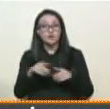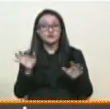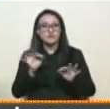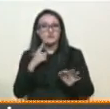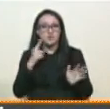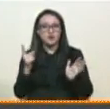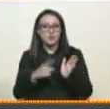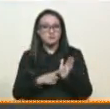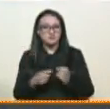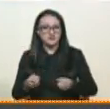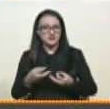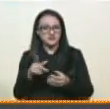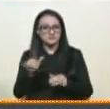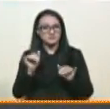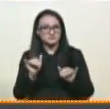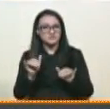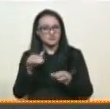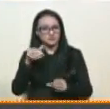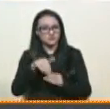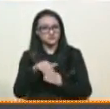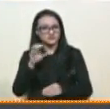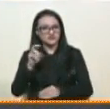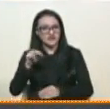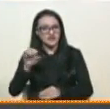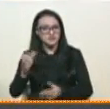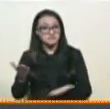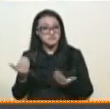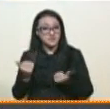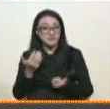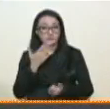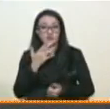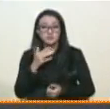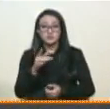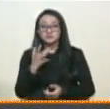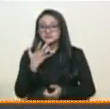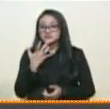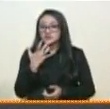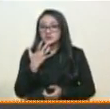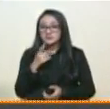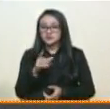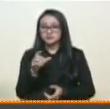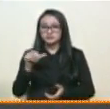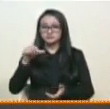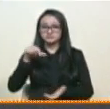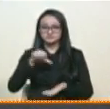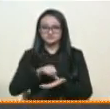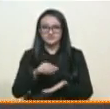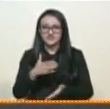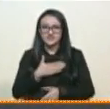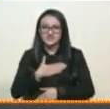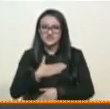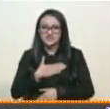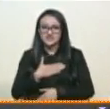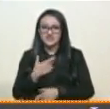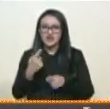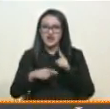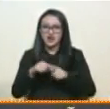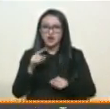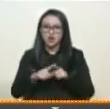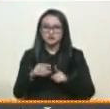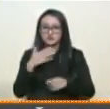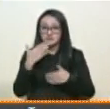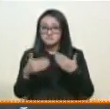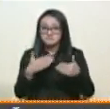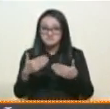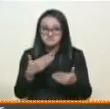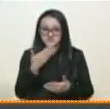esas garantías que el mismo electorado pide. Si usted, que simplemente es un ciudadano que quiere que las cosas vayan bien,